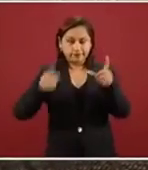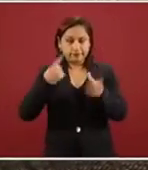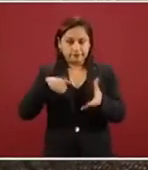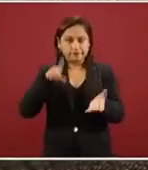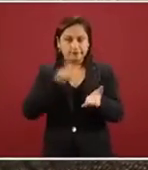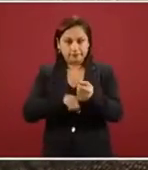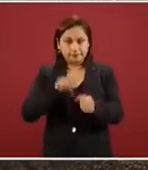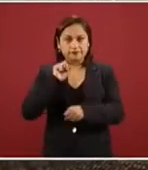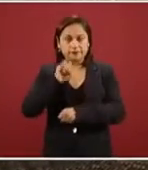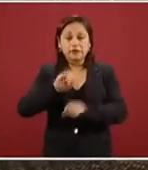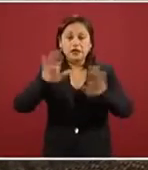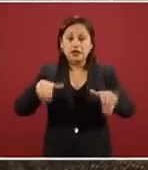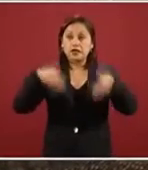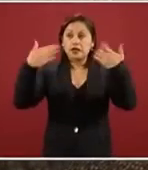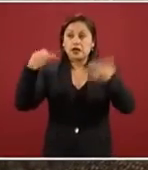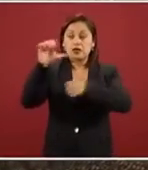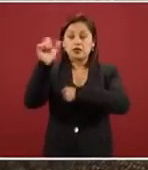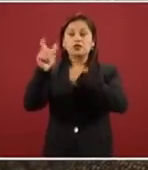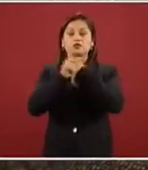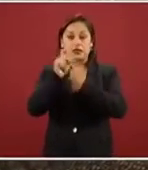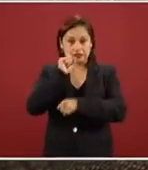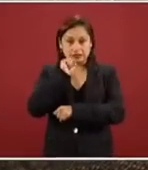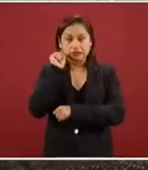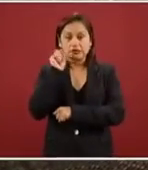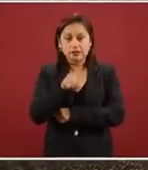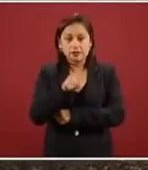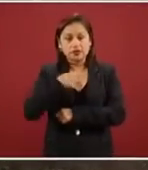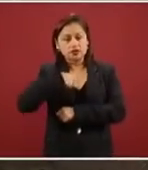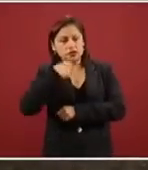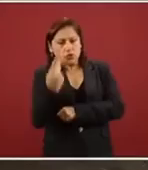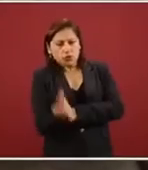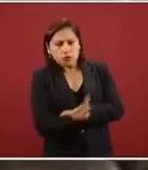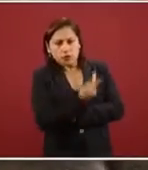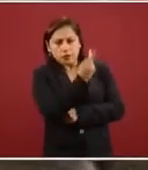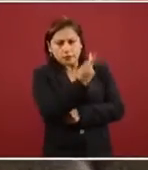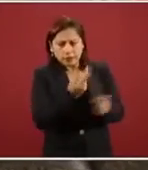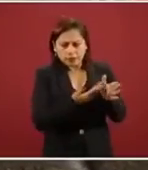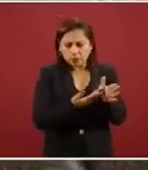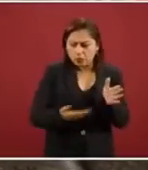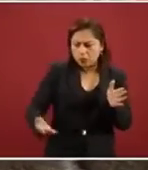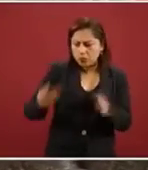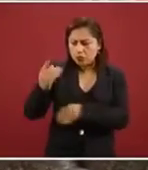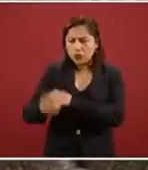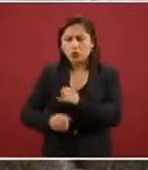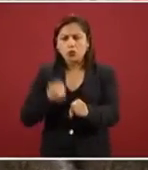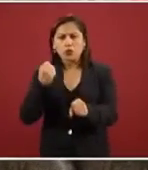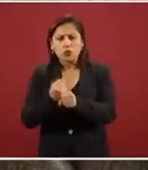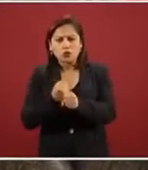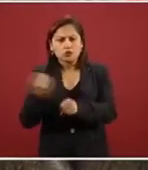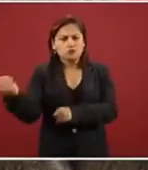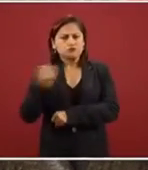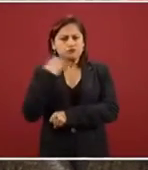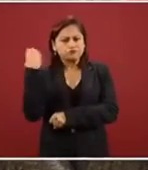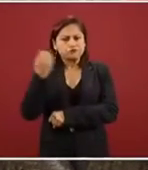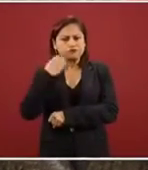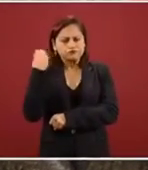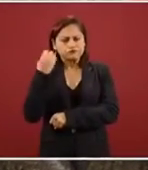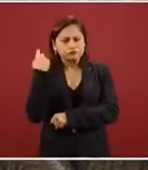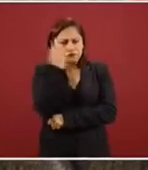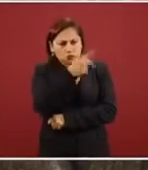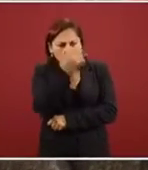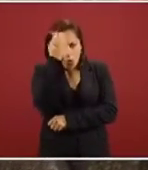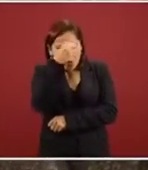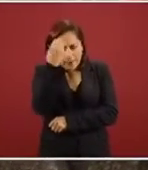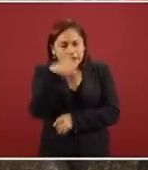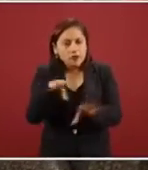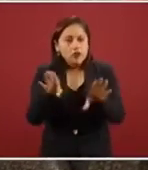y también en el exterior de México. ¿Cuál es su balance sobre esta práctica que pues prácticamente se ha convertido en una